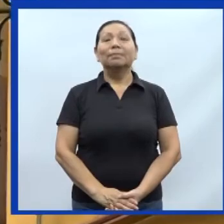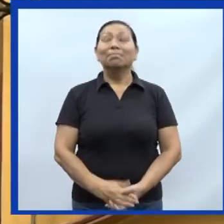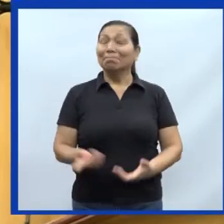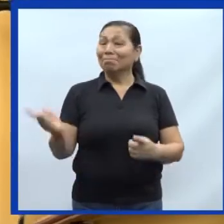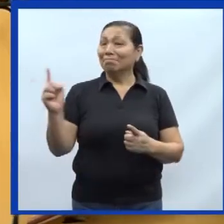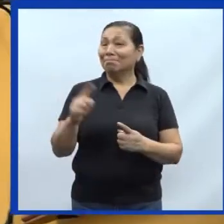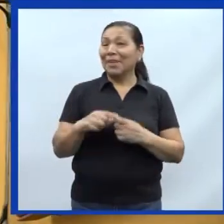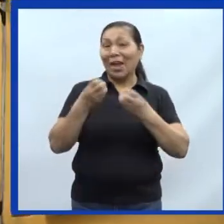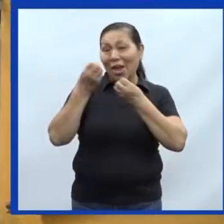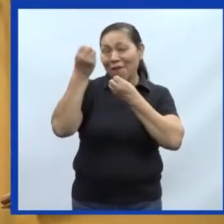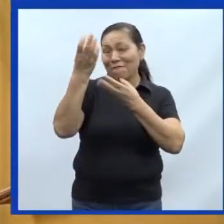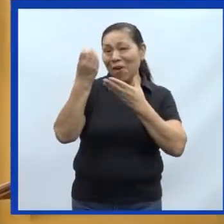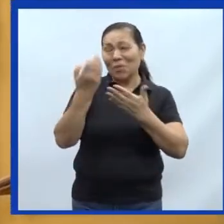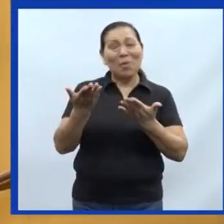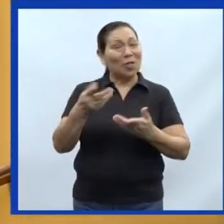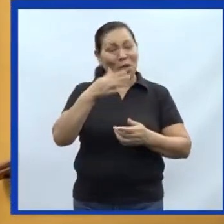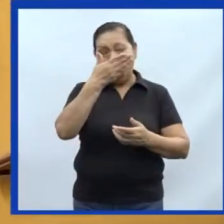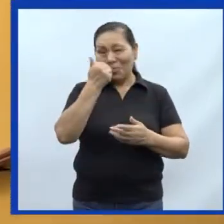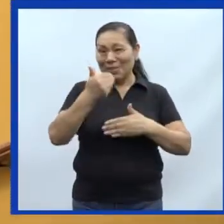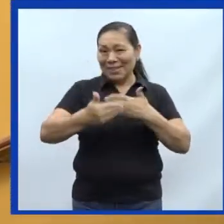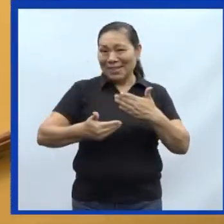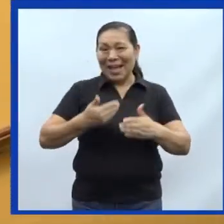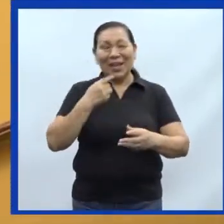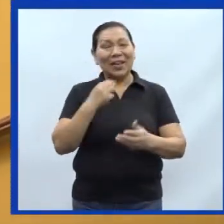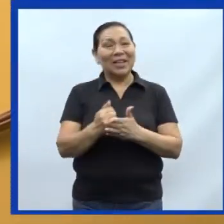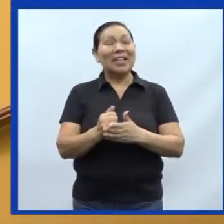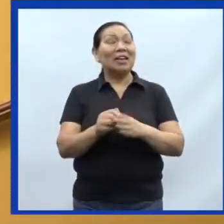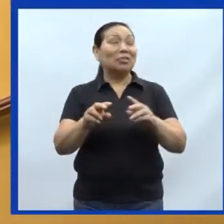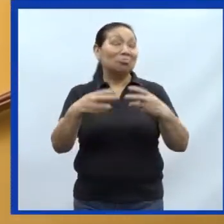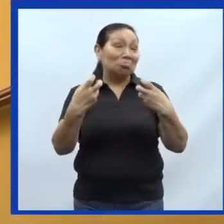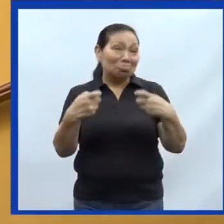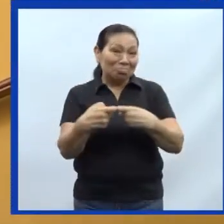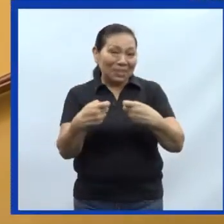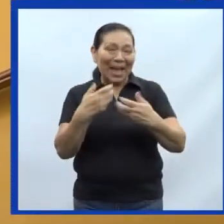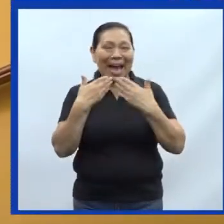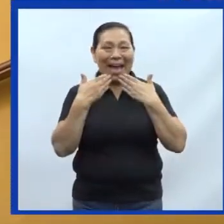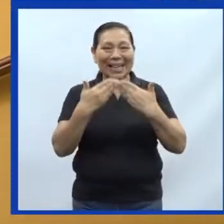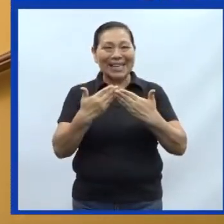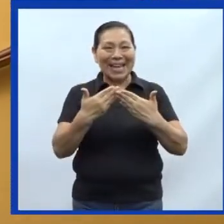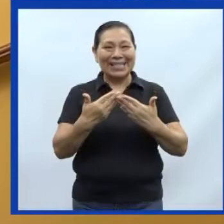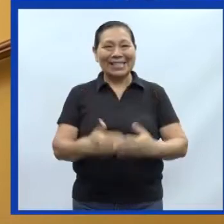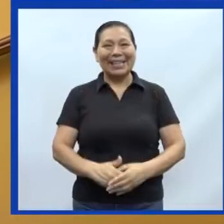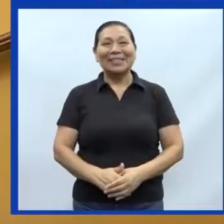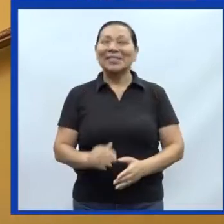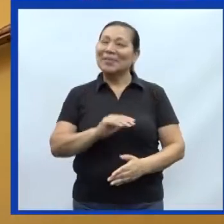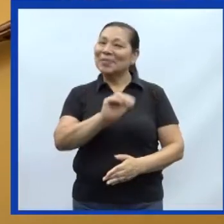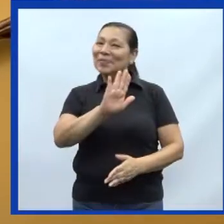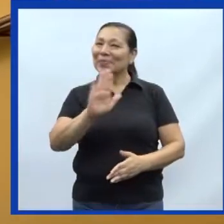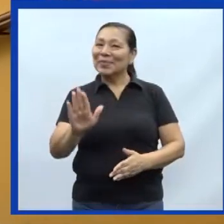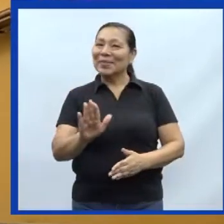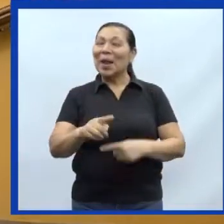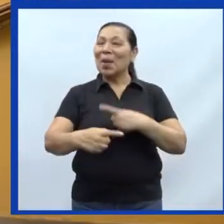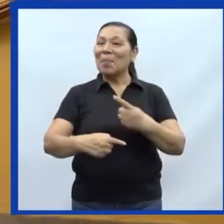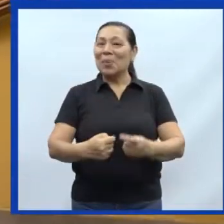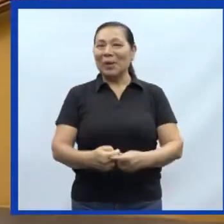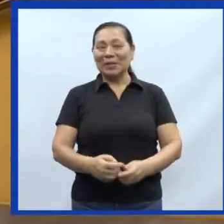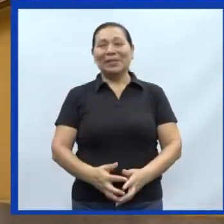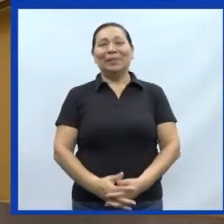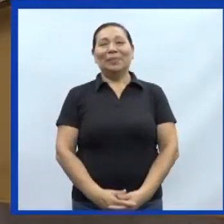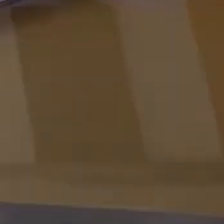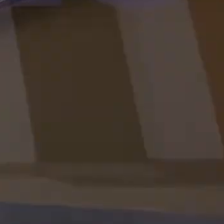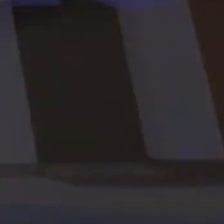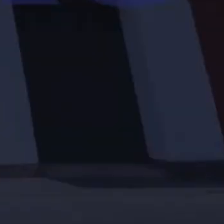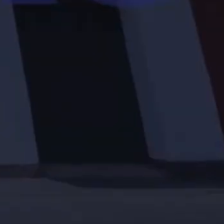Hasta aquí con las informaciones. No olvides seguirnos en nuestras cuentas de redes sociales. Muchísimas gracias por su compañía. Nos vemos en una próxima edición.